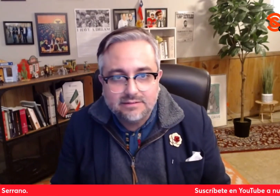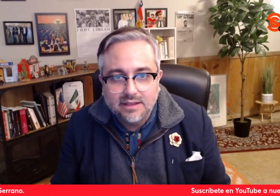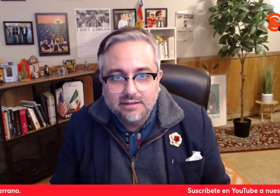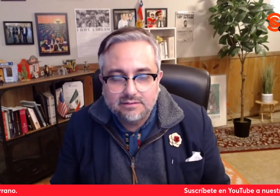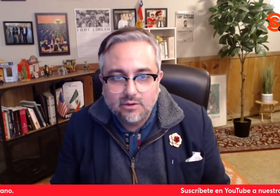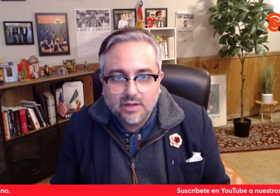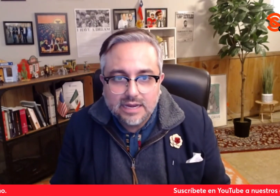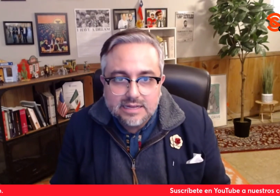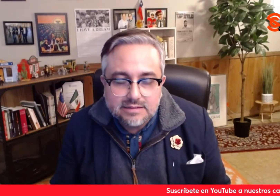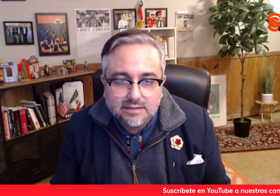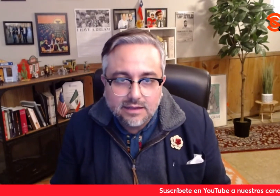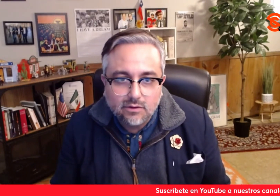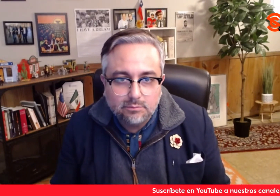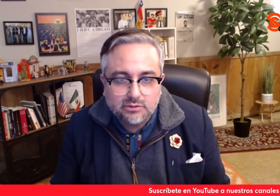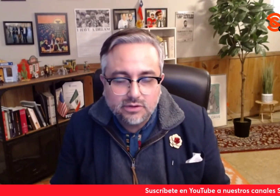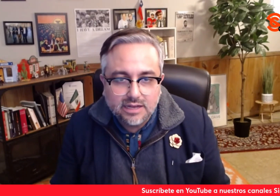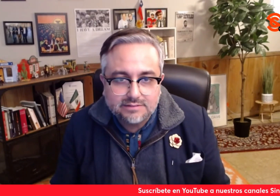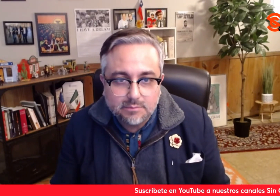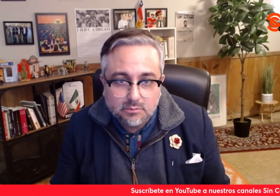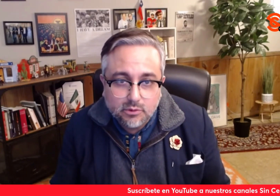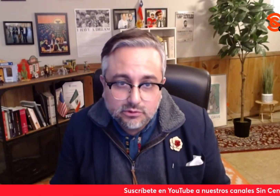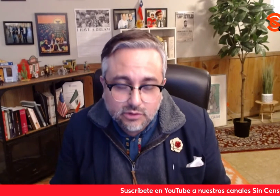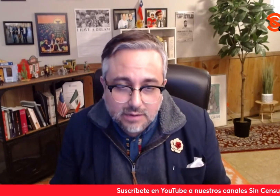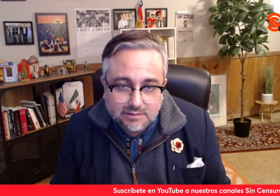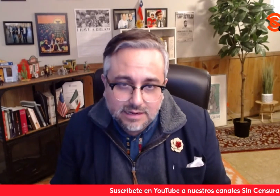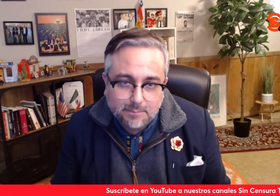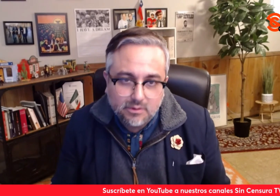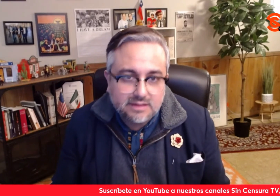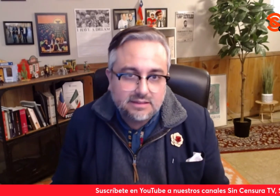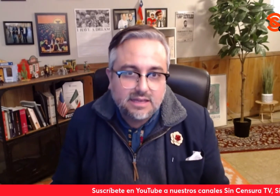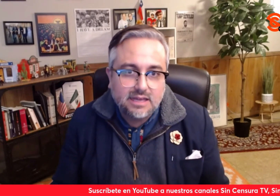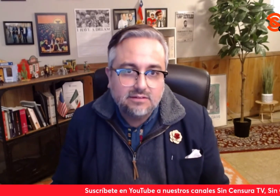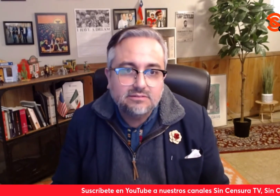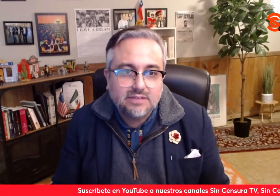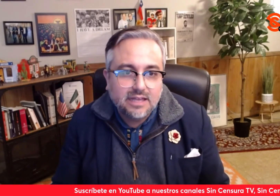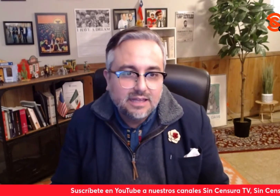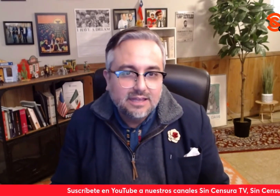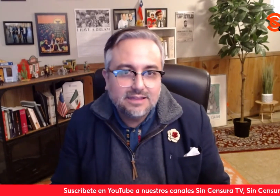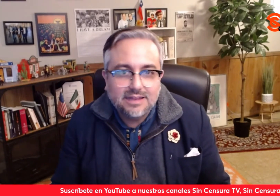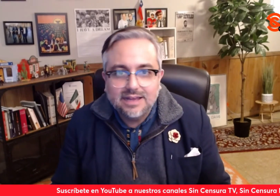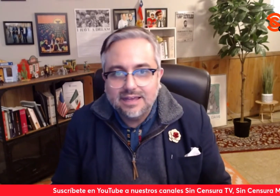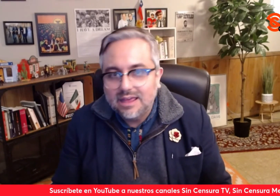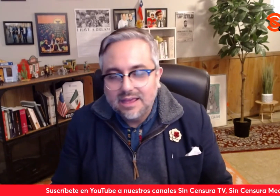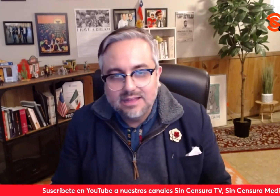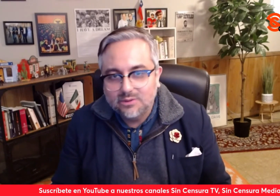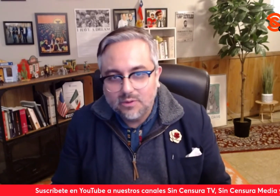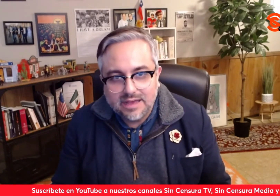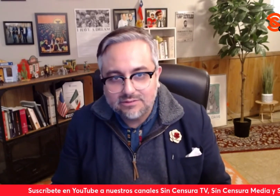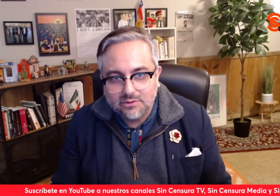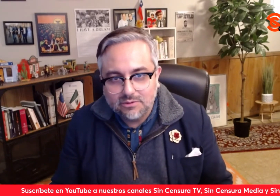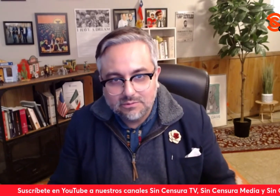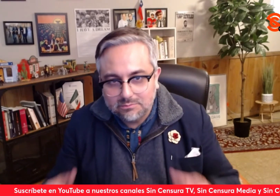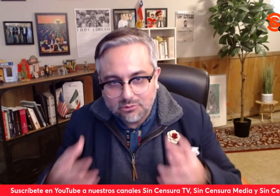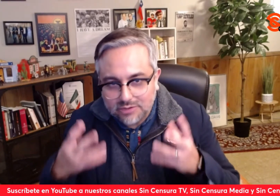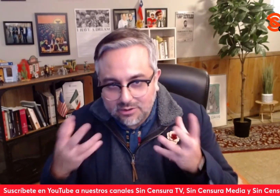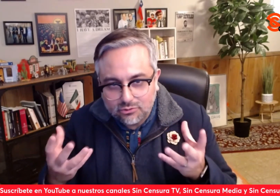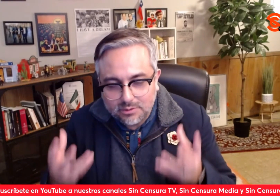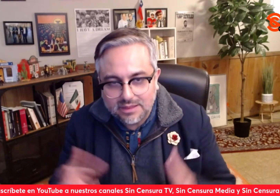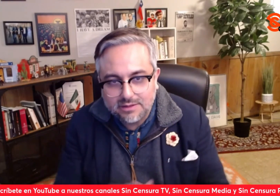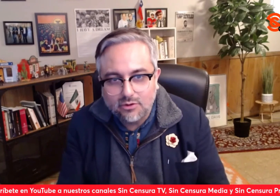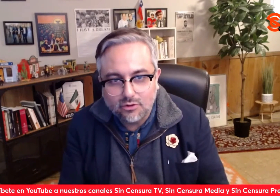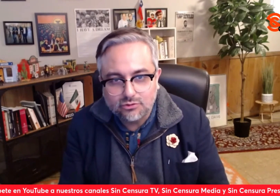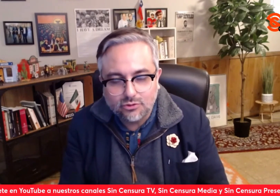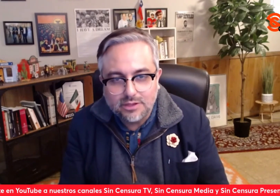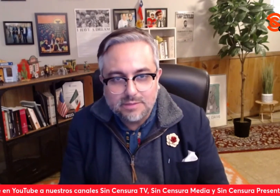cuestionables, se organizan con personajes también muy cuestionables de la política, ¿no? O sea, Tendrán que, en todo caso, mostrarnos